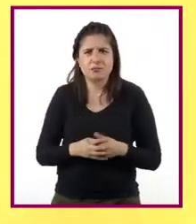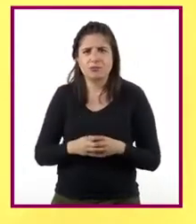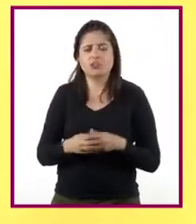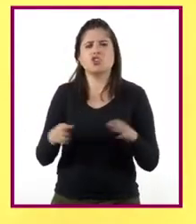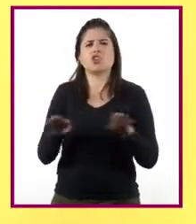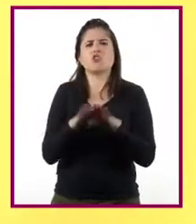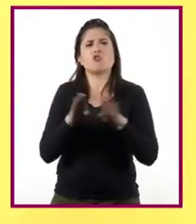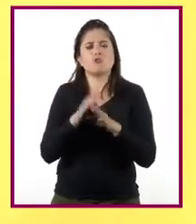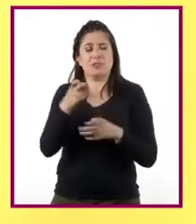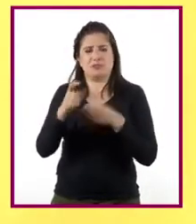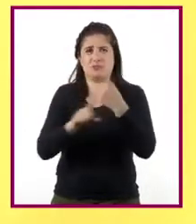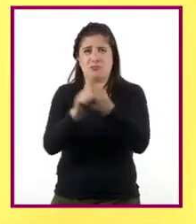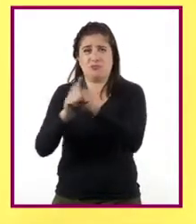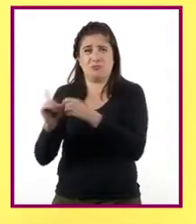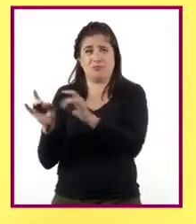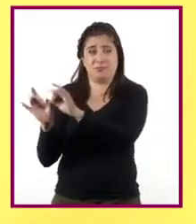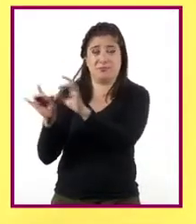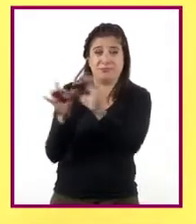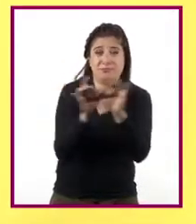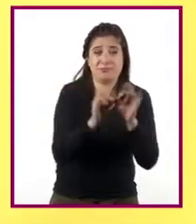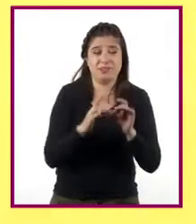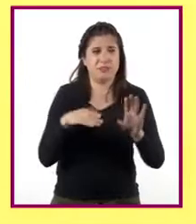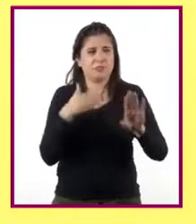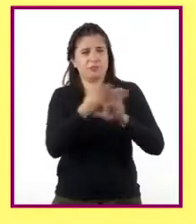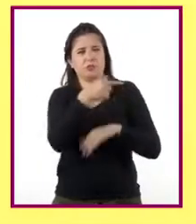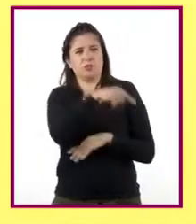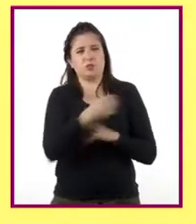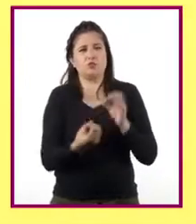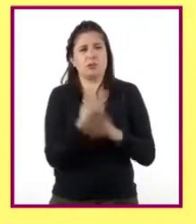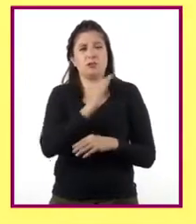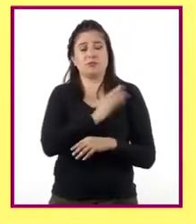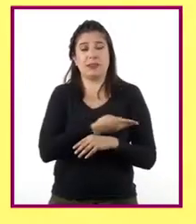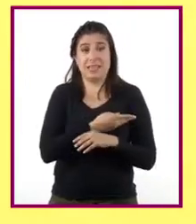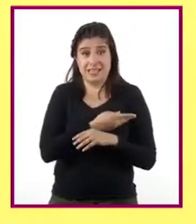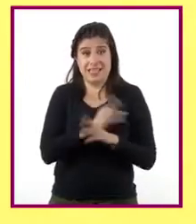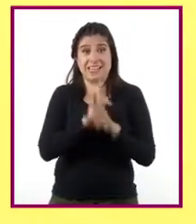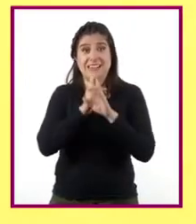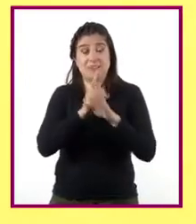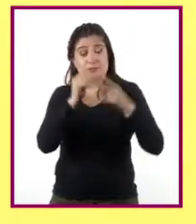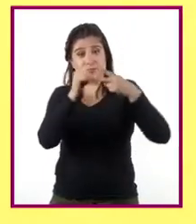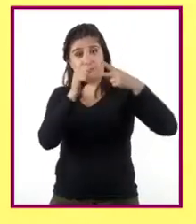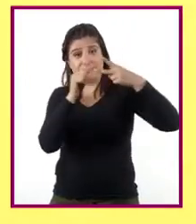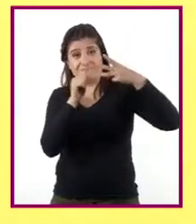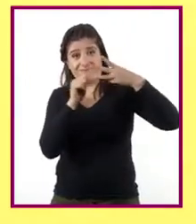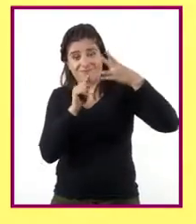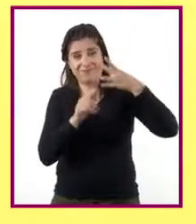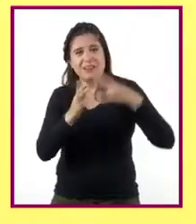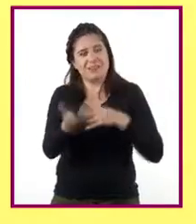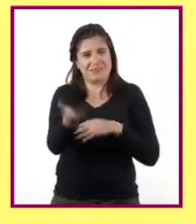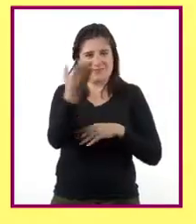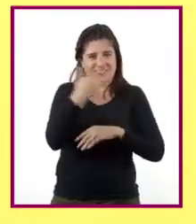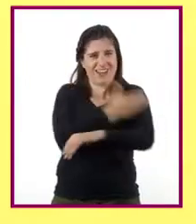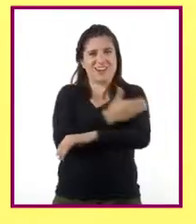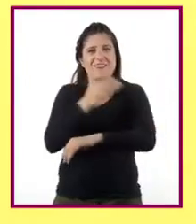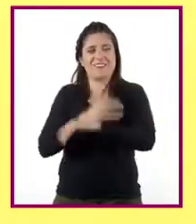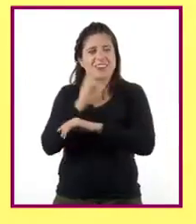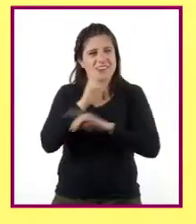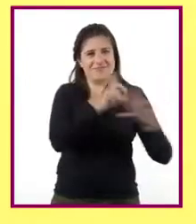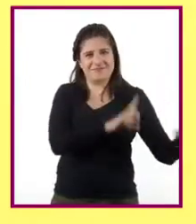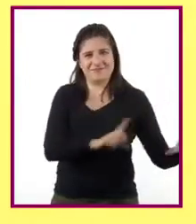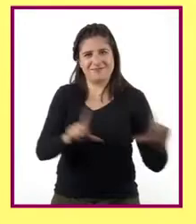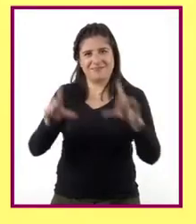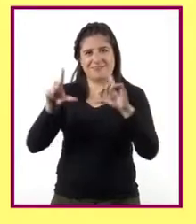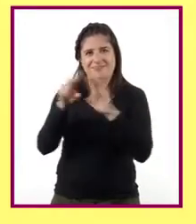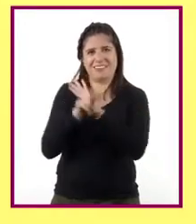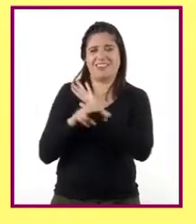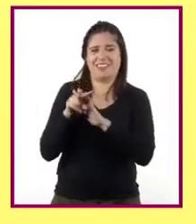impactaron estos acontecimientos a la Nueva España? Para poder responder estas preguntas, acompáñenos a ver el siguiente